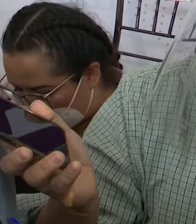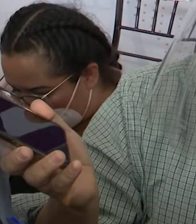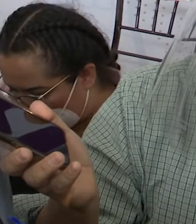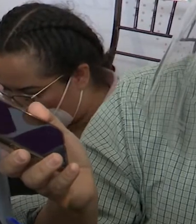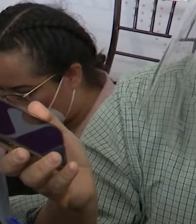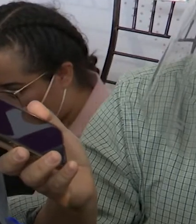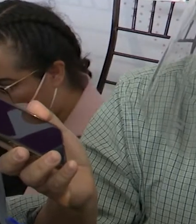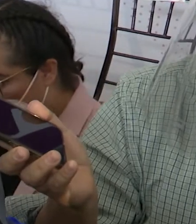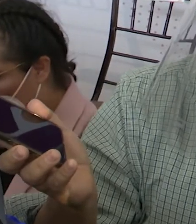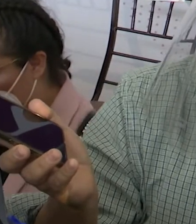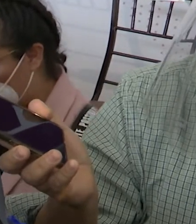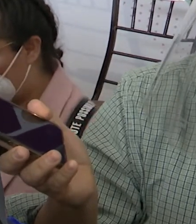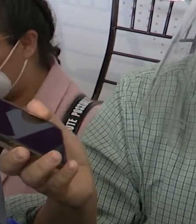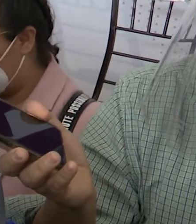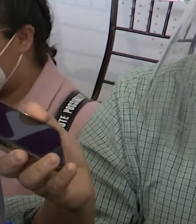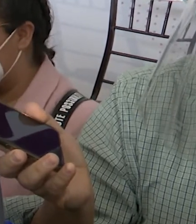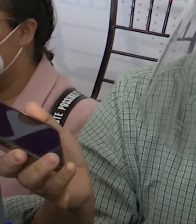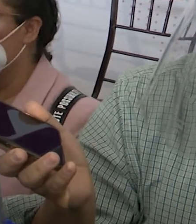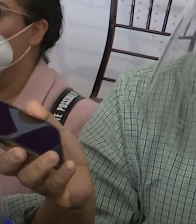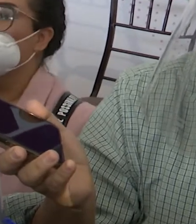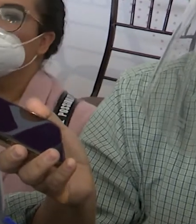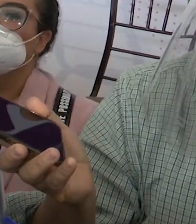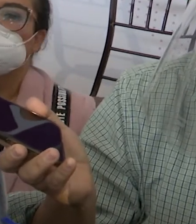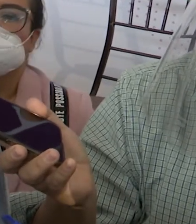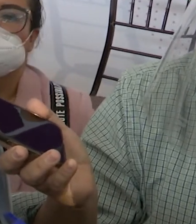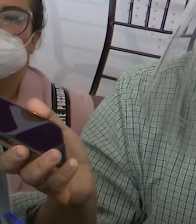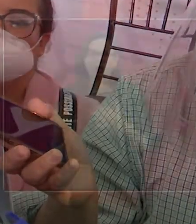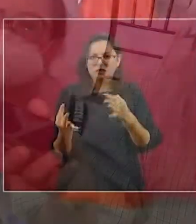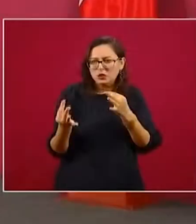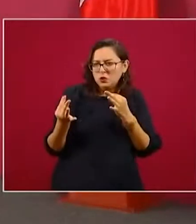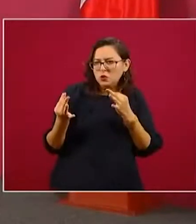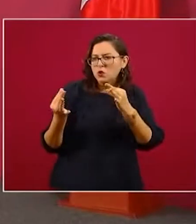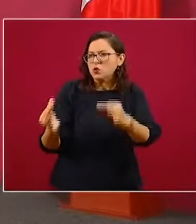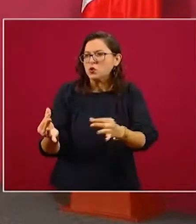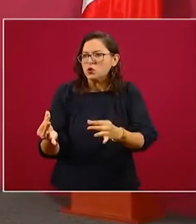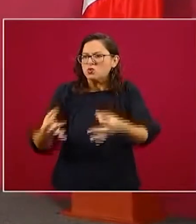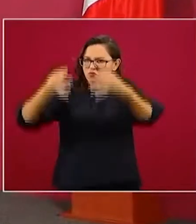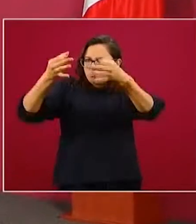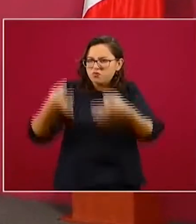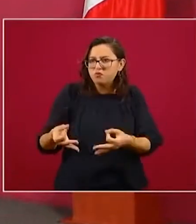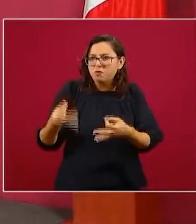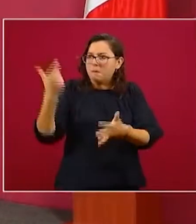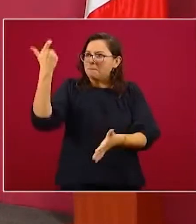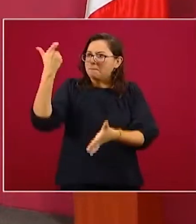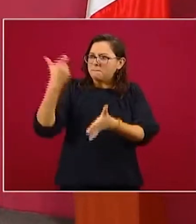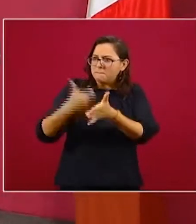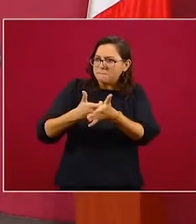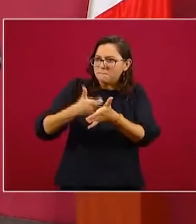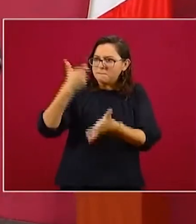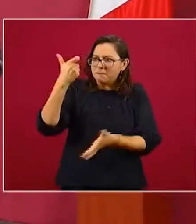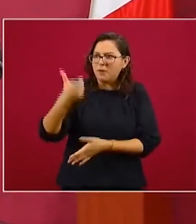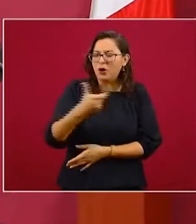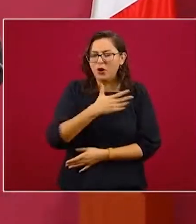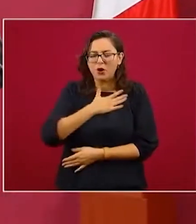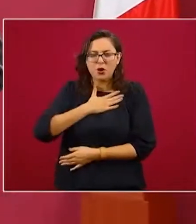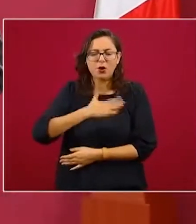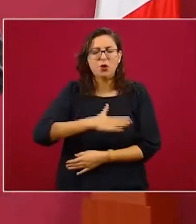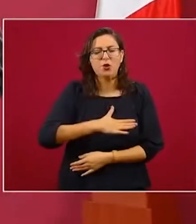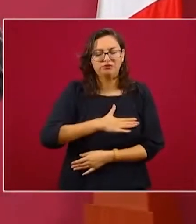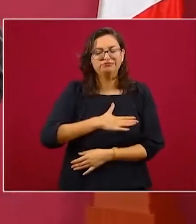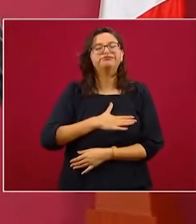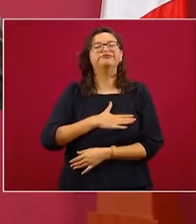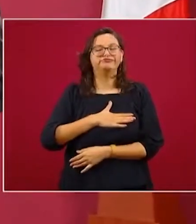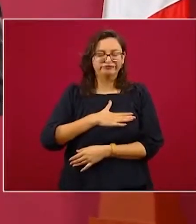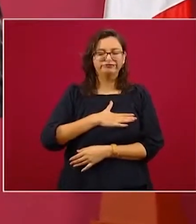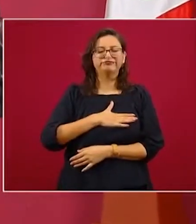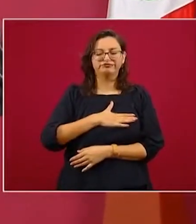hospitales, que pues nada más los visitaba, pero no llevó nada. Dijo que fue un insulto para quienes hicieron frente a la situación de emergencia,